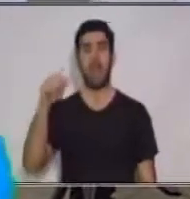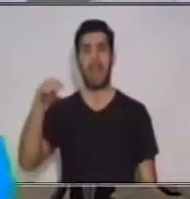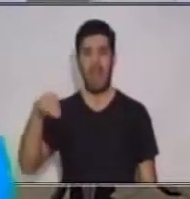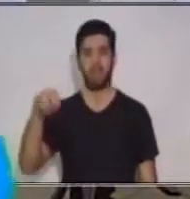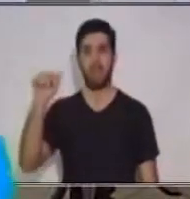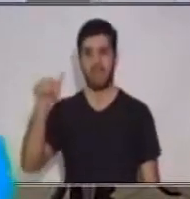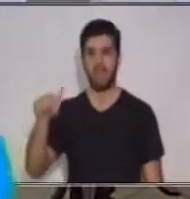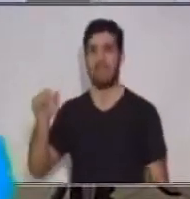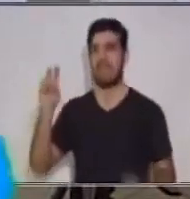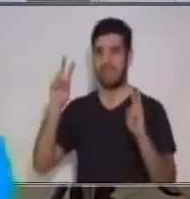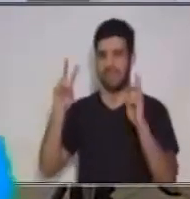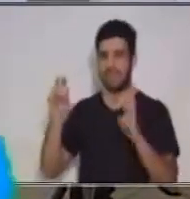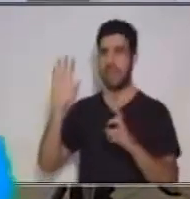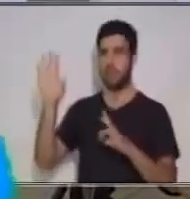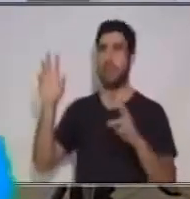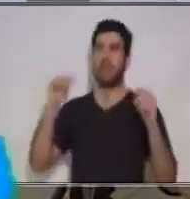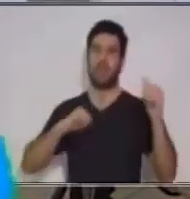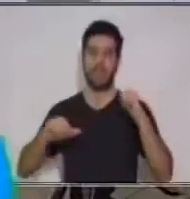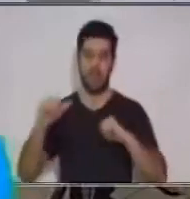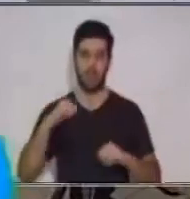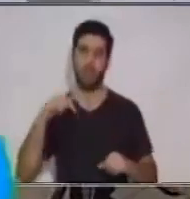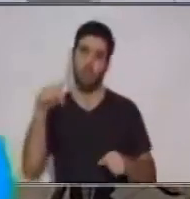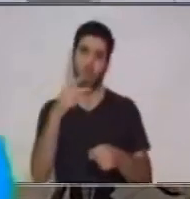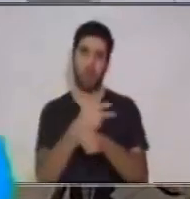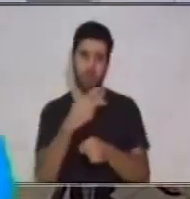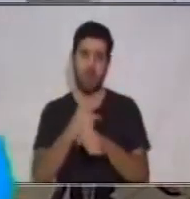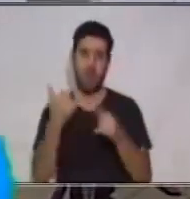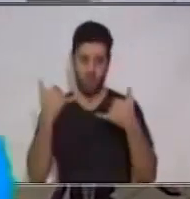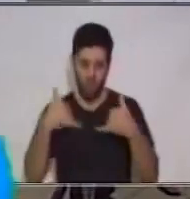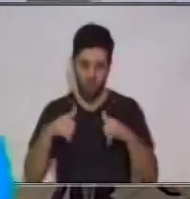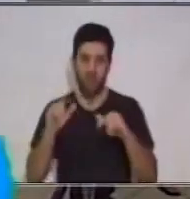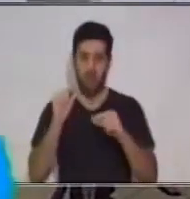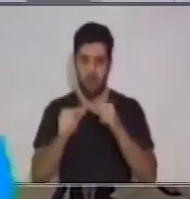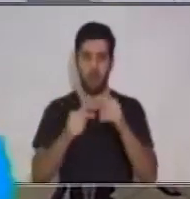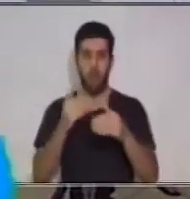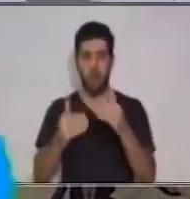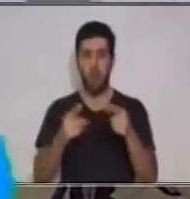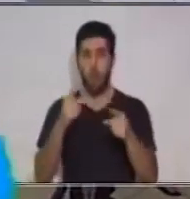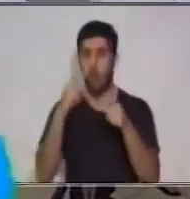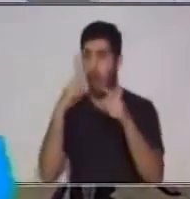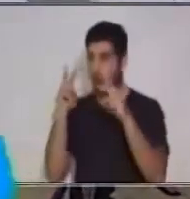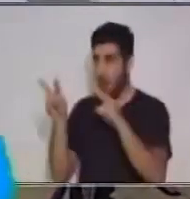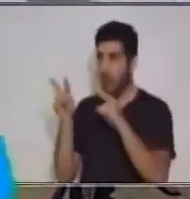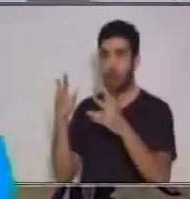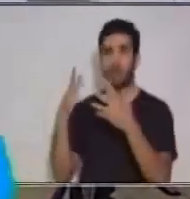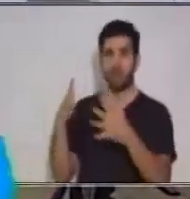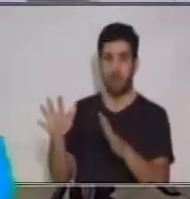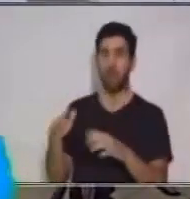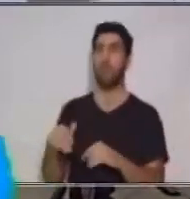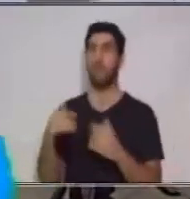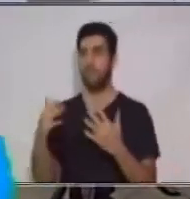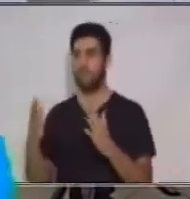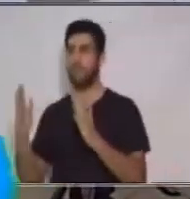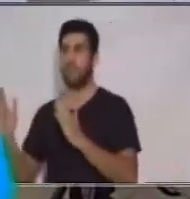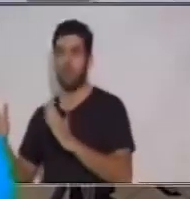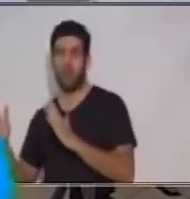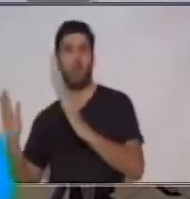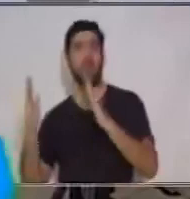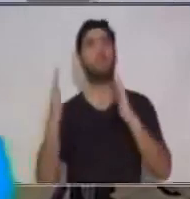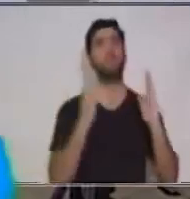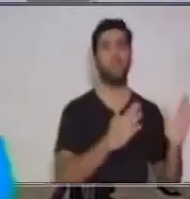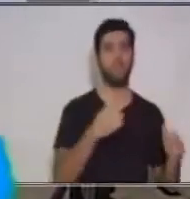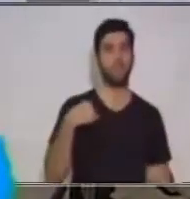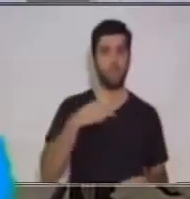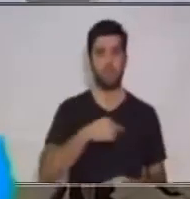que pertenece al teatro. Y pues esto lo podemos, si ya lo contextualizamos a